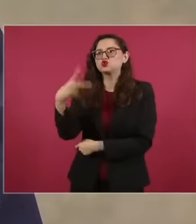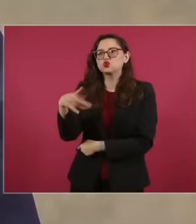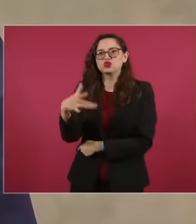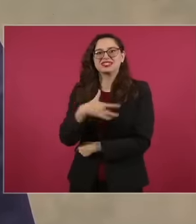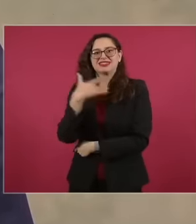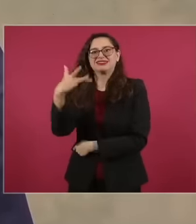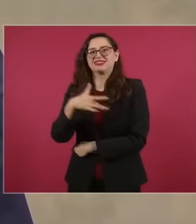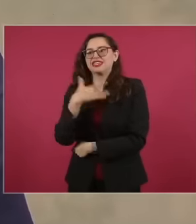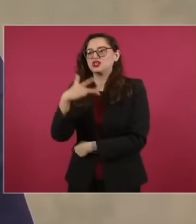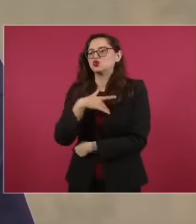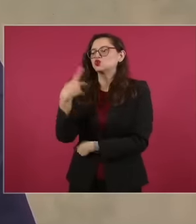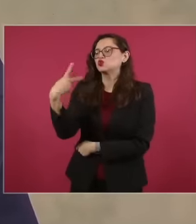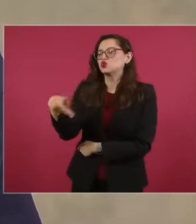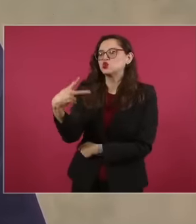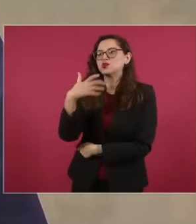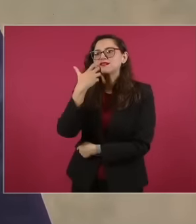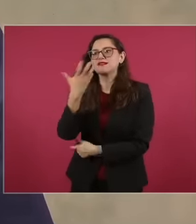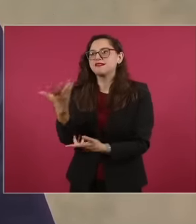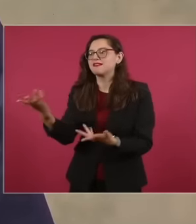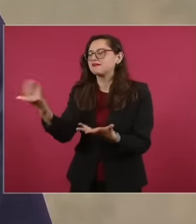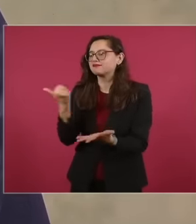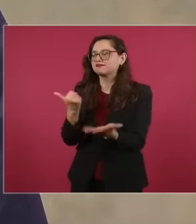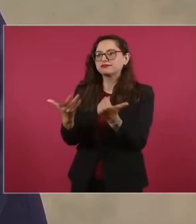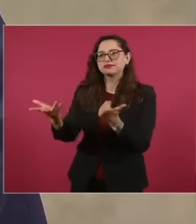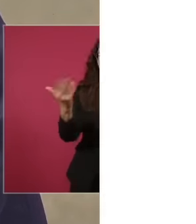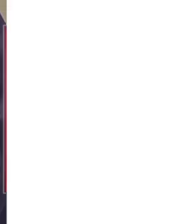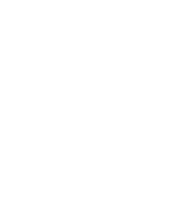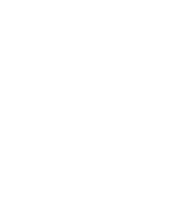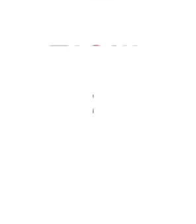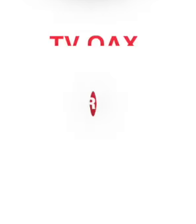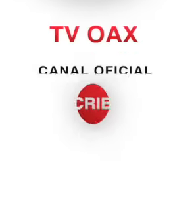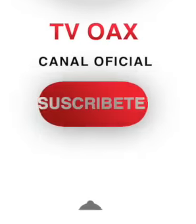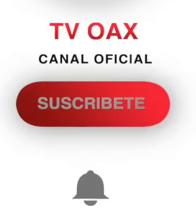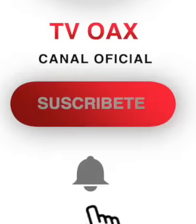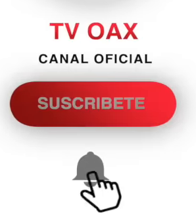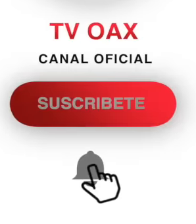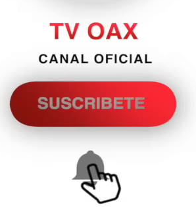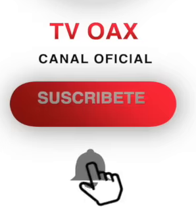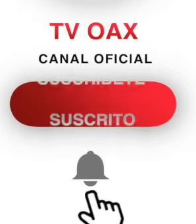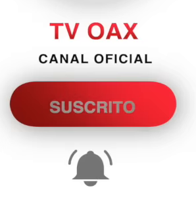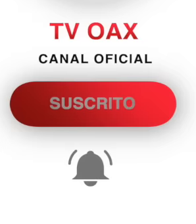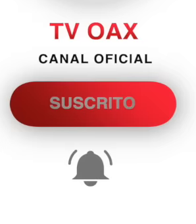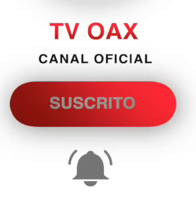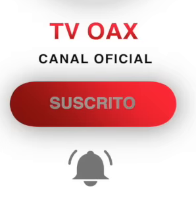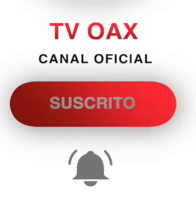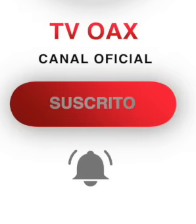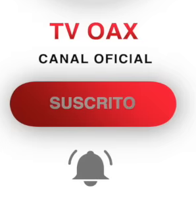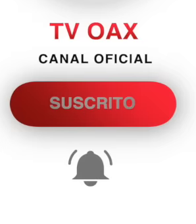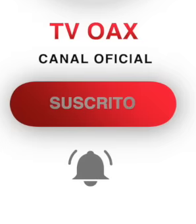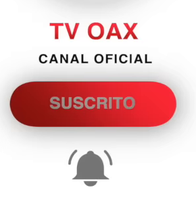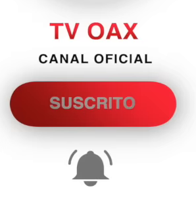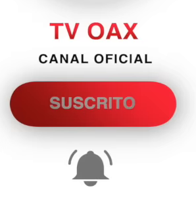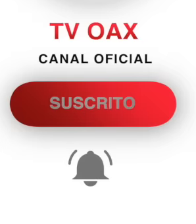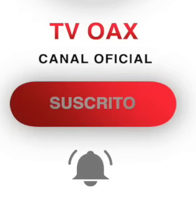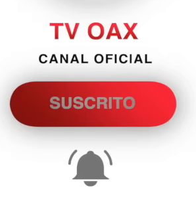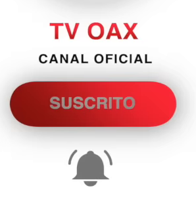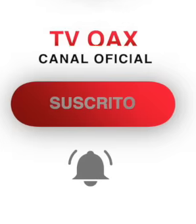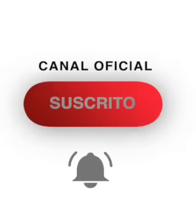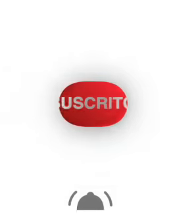país. Algunos estados los hemos visitado en más de 50